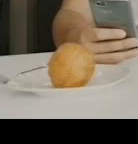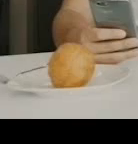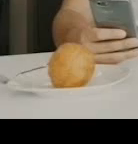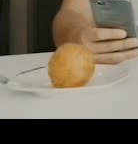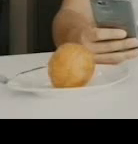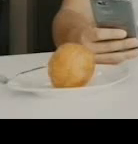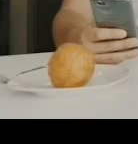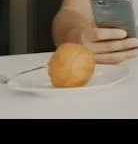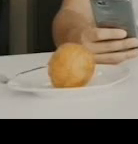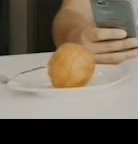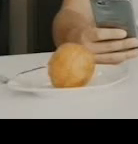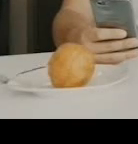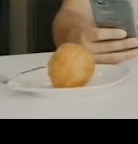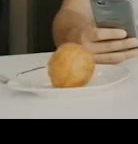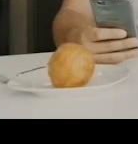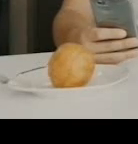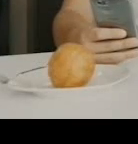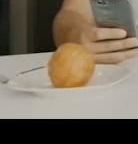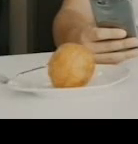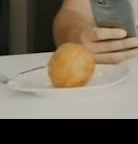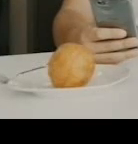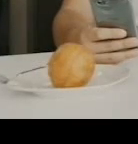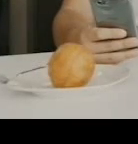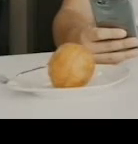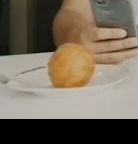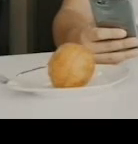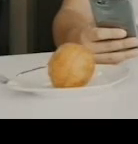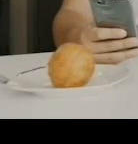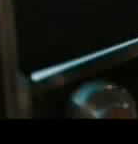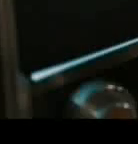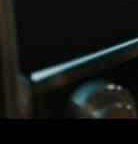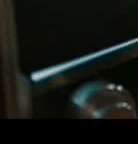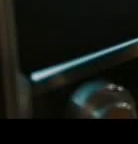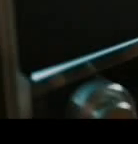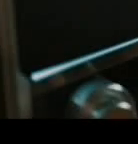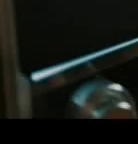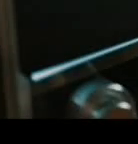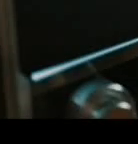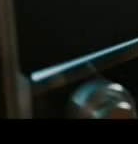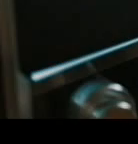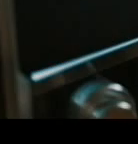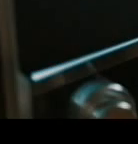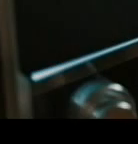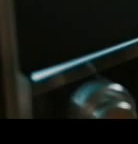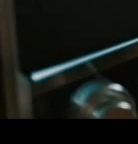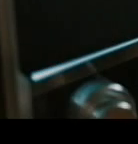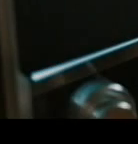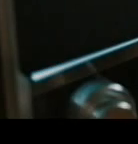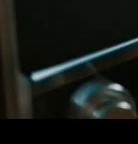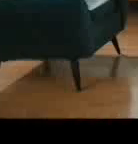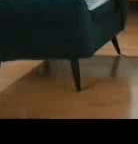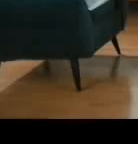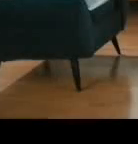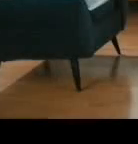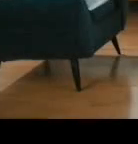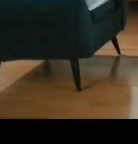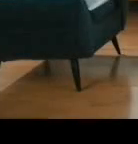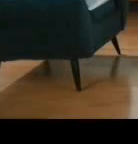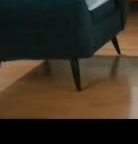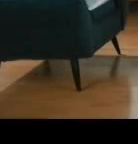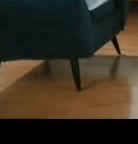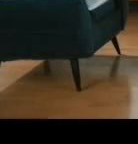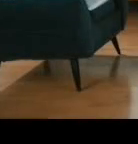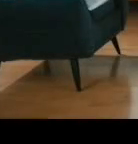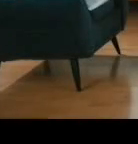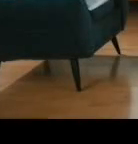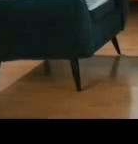Box Z con 2.5 GB, 70 minutos para hablar, Facebook, WhatsApp libres y Deezer Premium por 6 meses. Pero mi plan tiene un